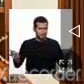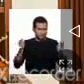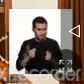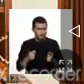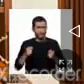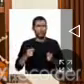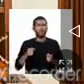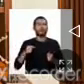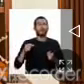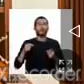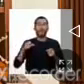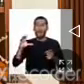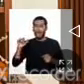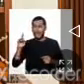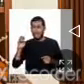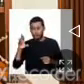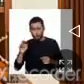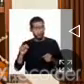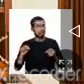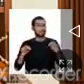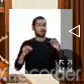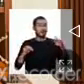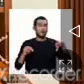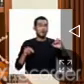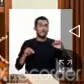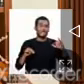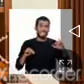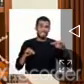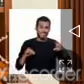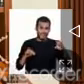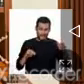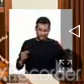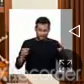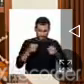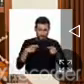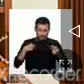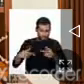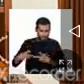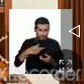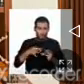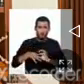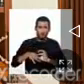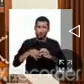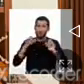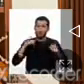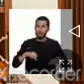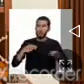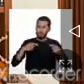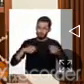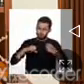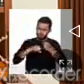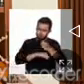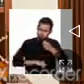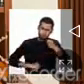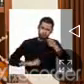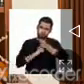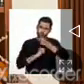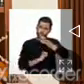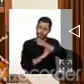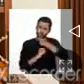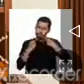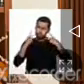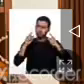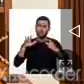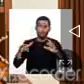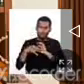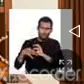así se formó esa integración que sin duda ha sido la más exitosa entre todas las iniciativas